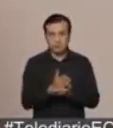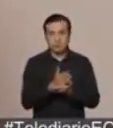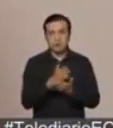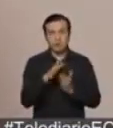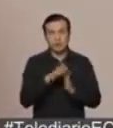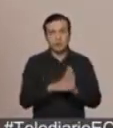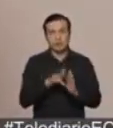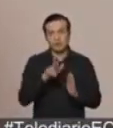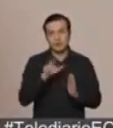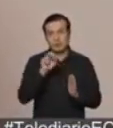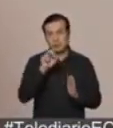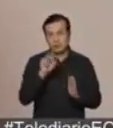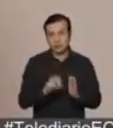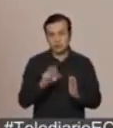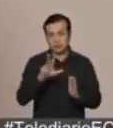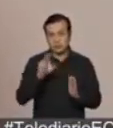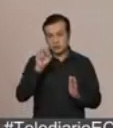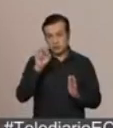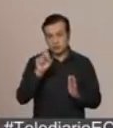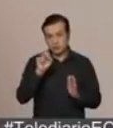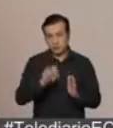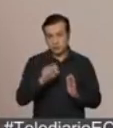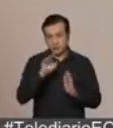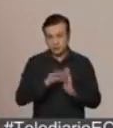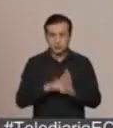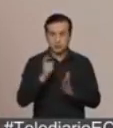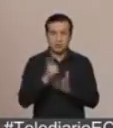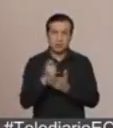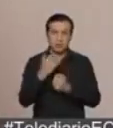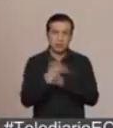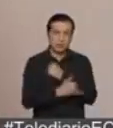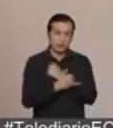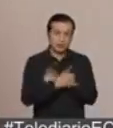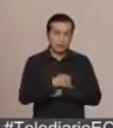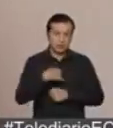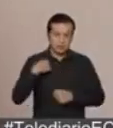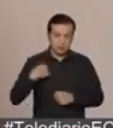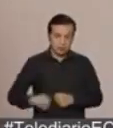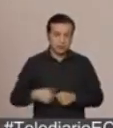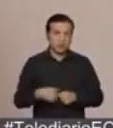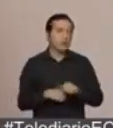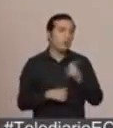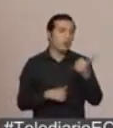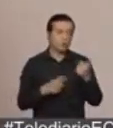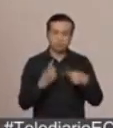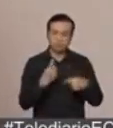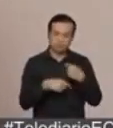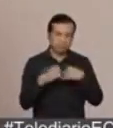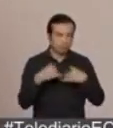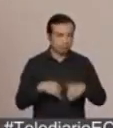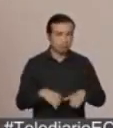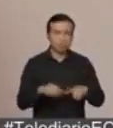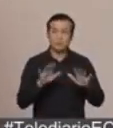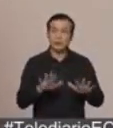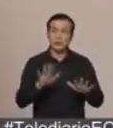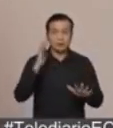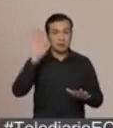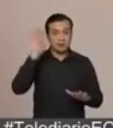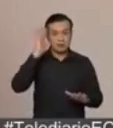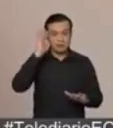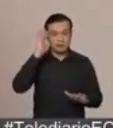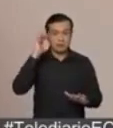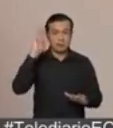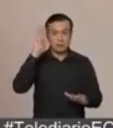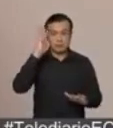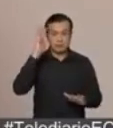del 30% del total de exportaciones de camarón a la China, pero el resto puede seguir exportando. Ahora, nos preocupa también, y esa